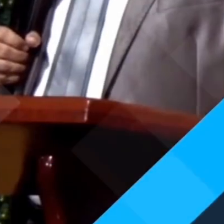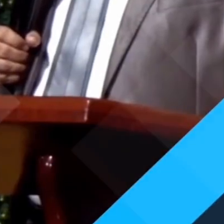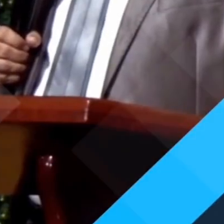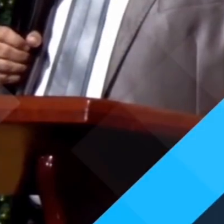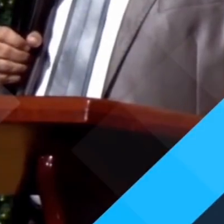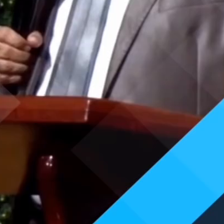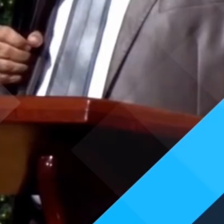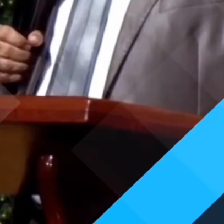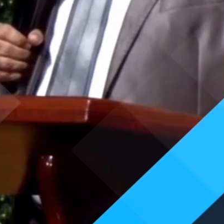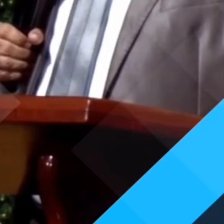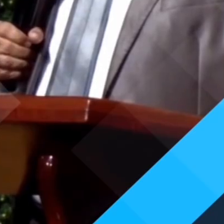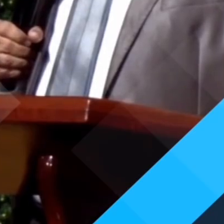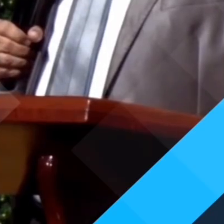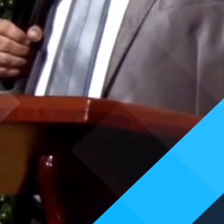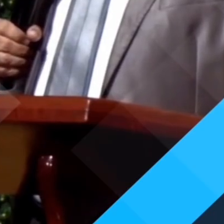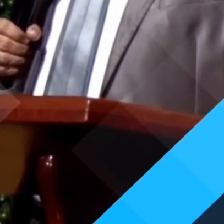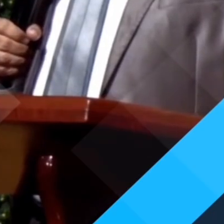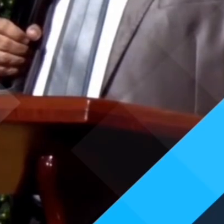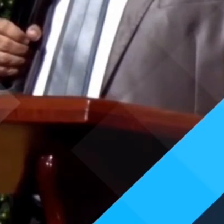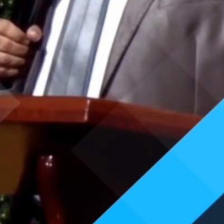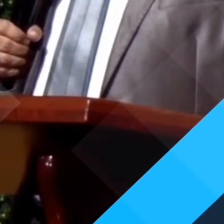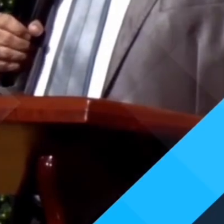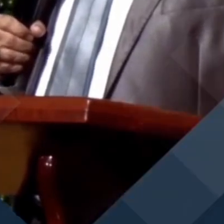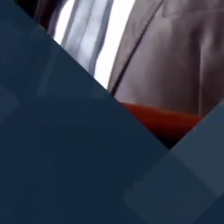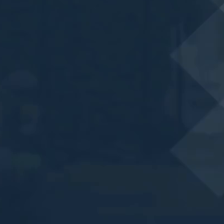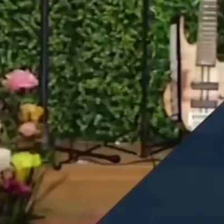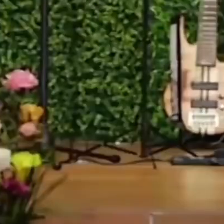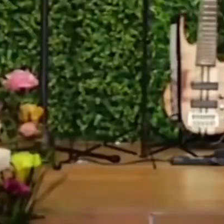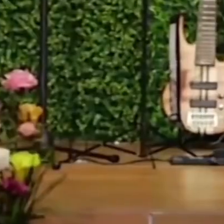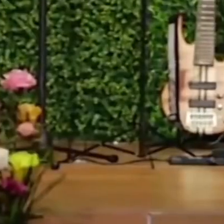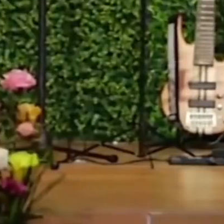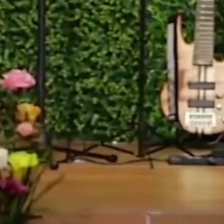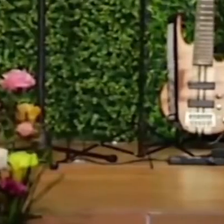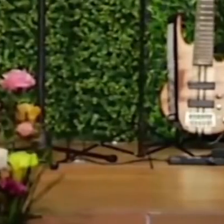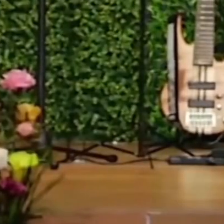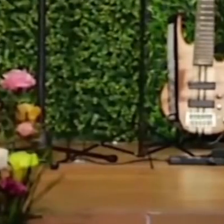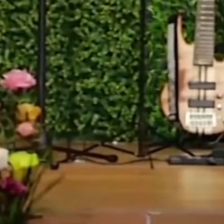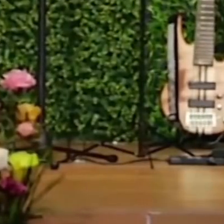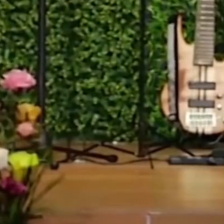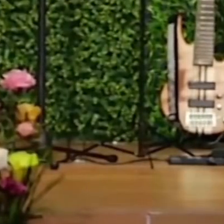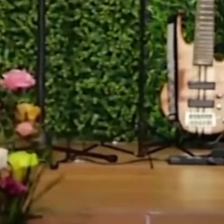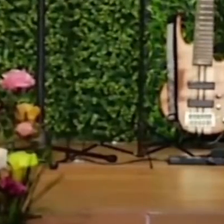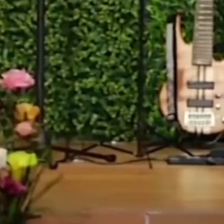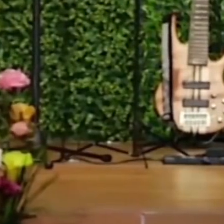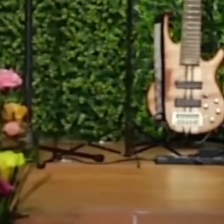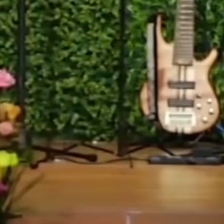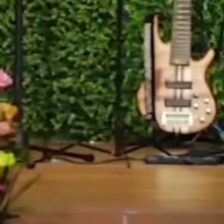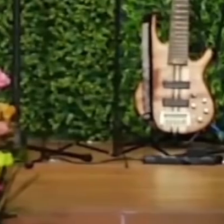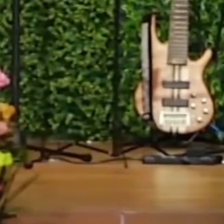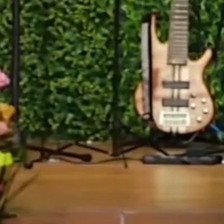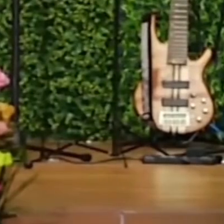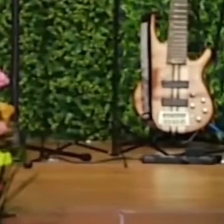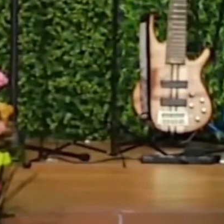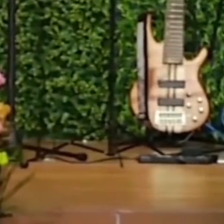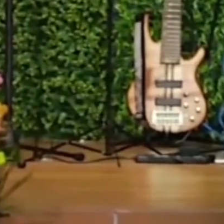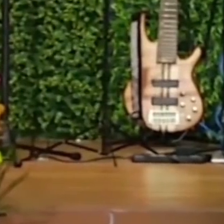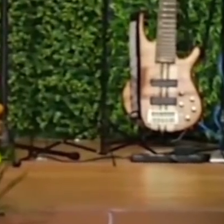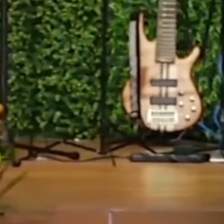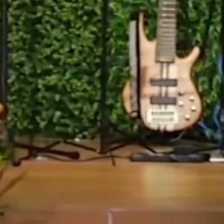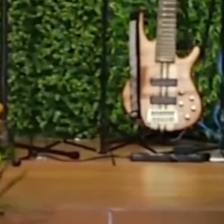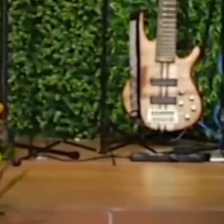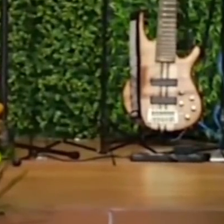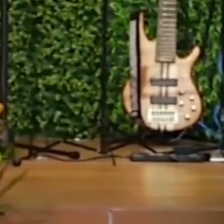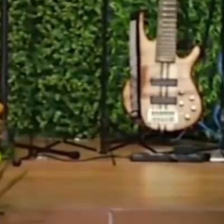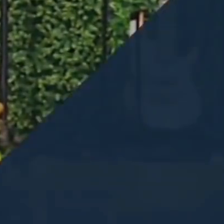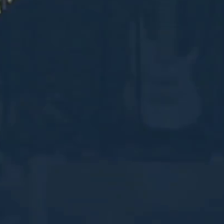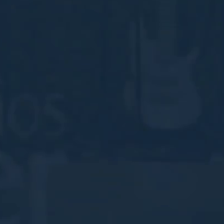Ministerios Ebenezer presenta La Biblia, palabra infalible. Desde el Auditorium de Iglesia de Cristo Ebenezer, Zona